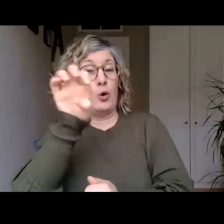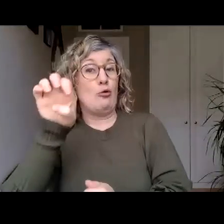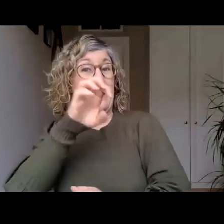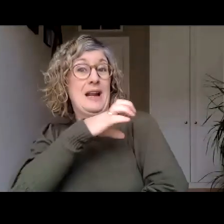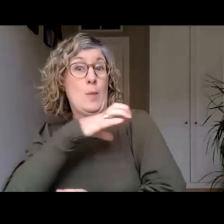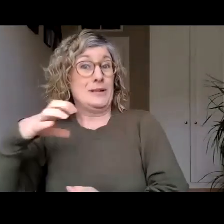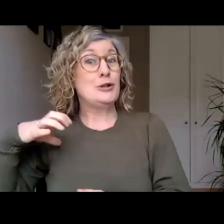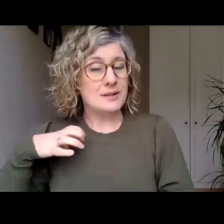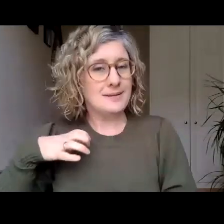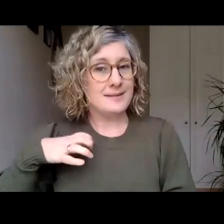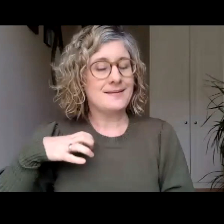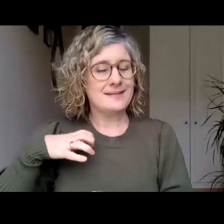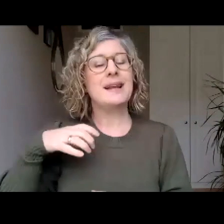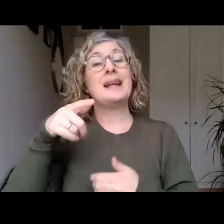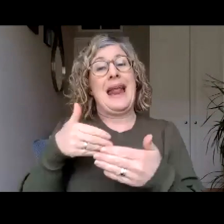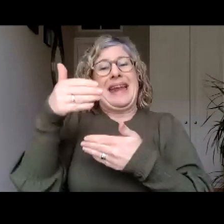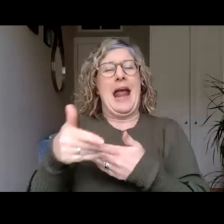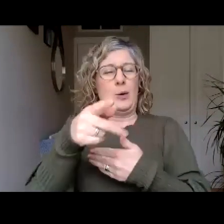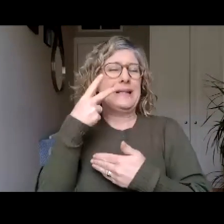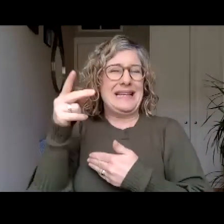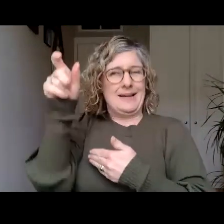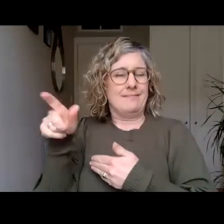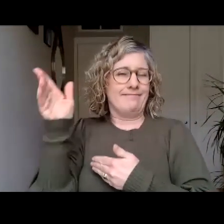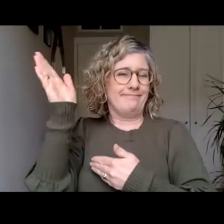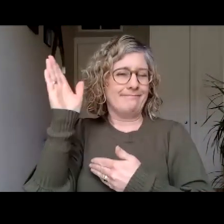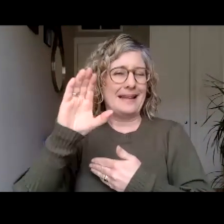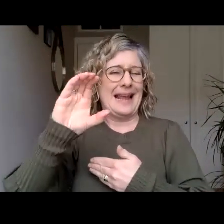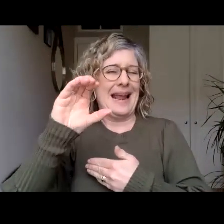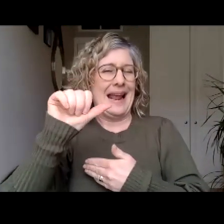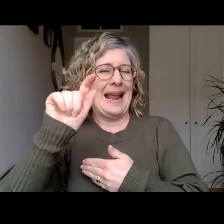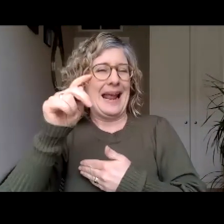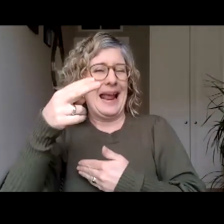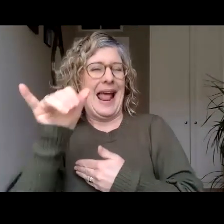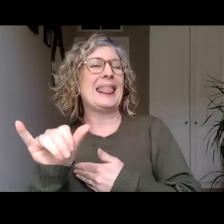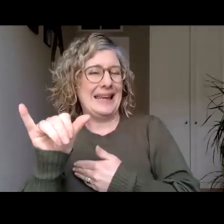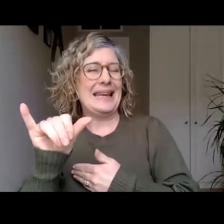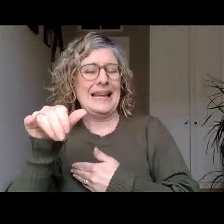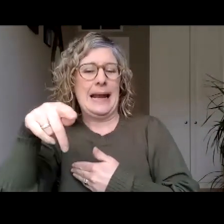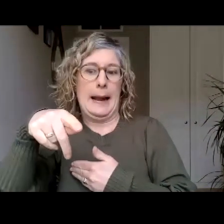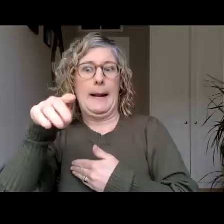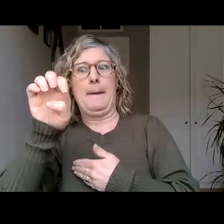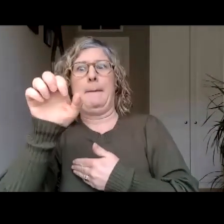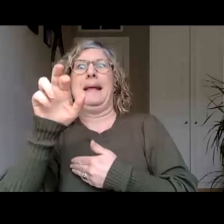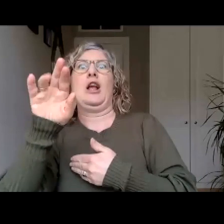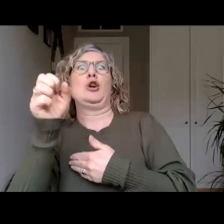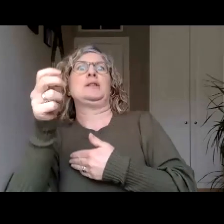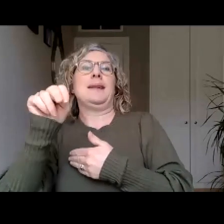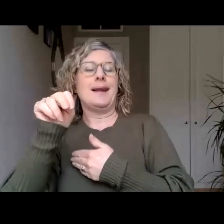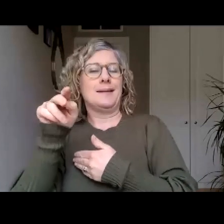Escocia, en donde me encuentro el día de hoy. Trabajamos en cooperación con la Comisión